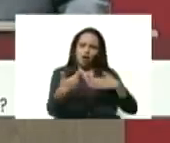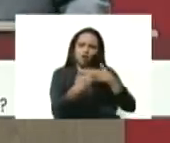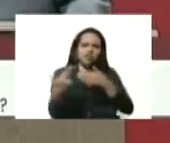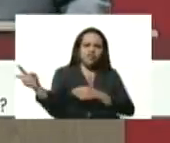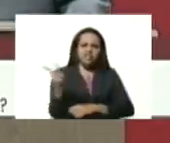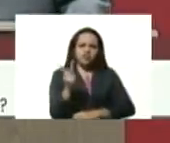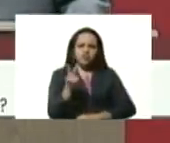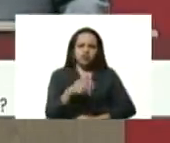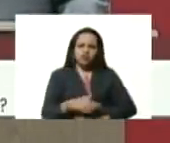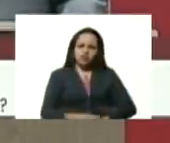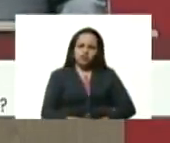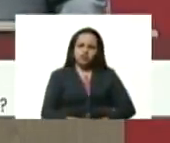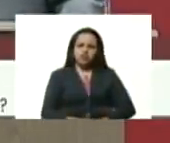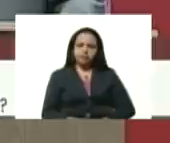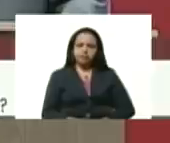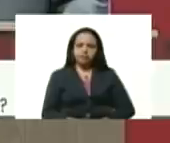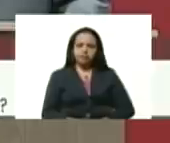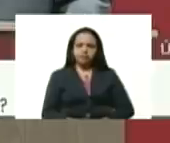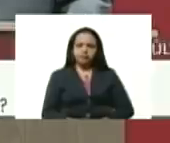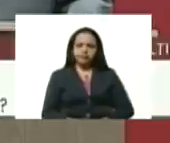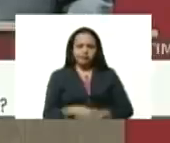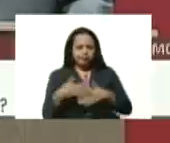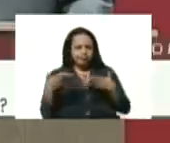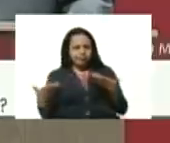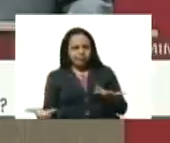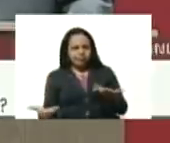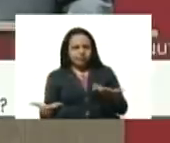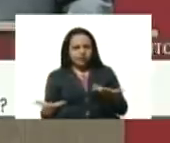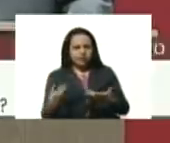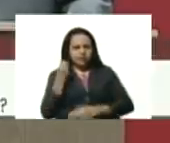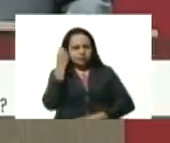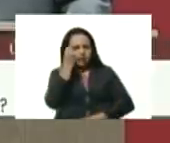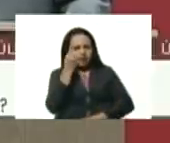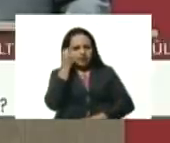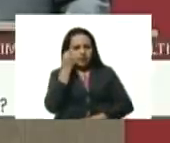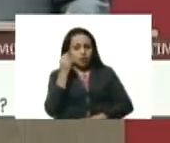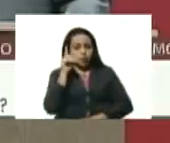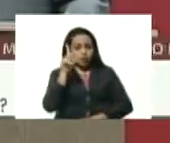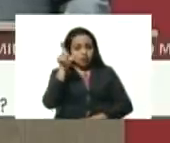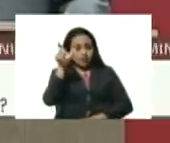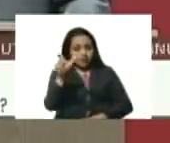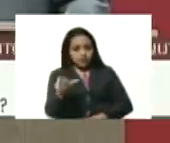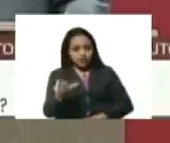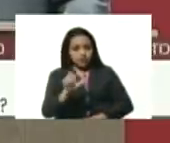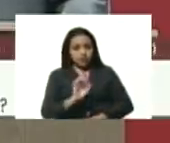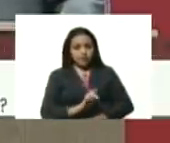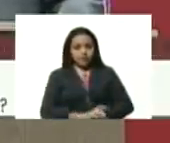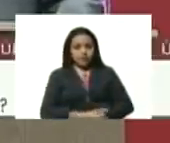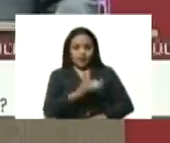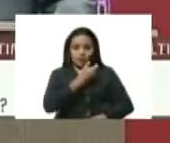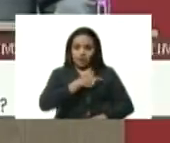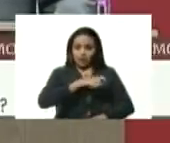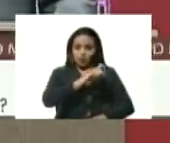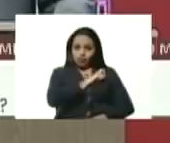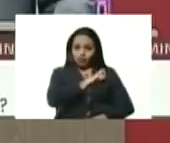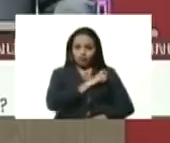Venezuela? ¿Qué pasaría si un huésped español,